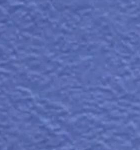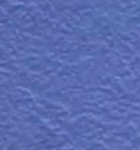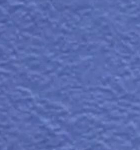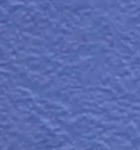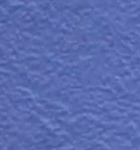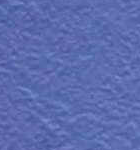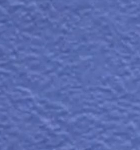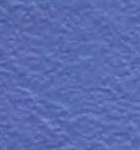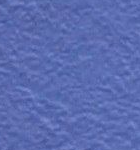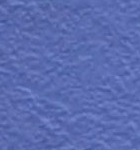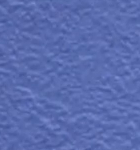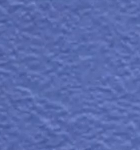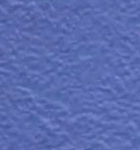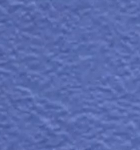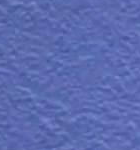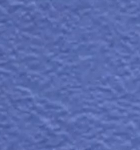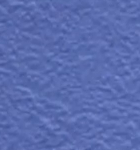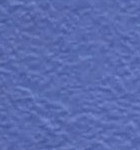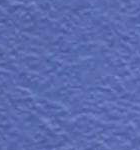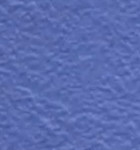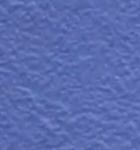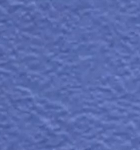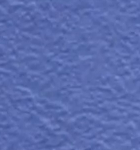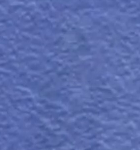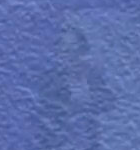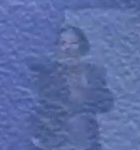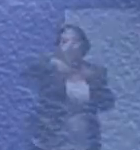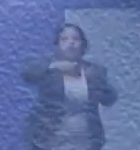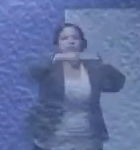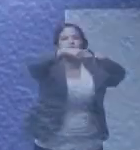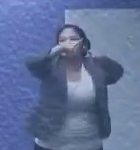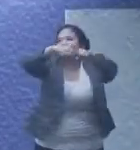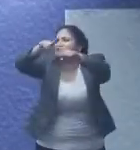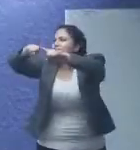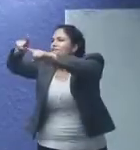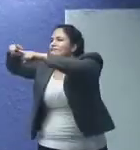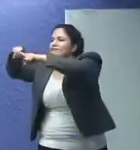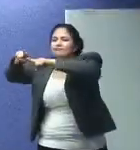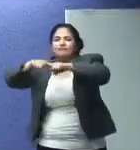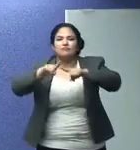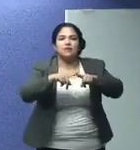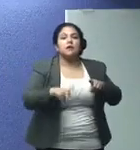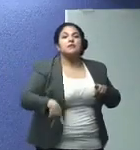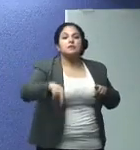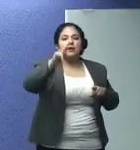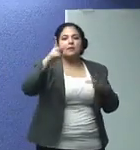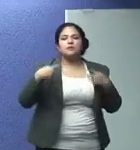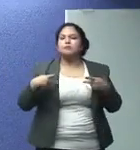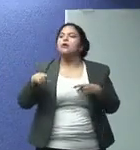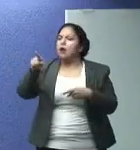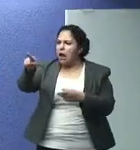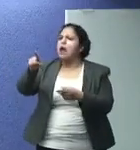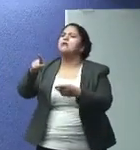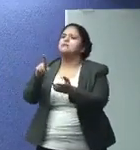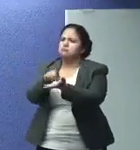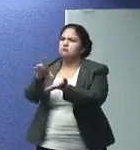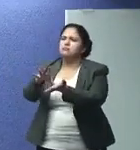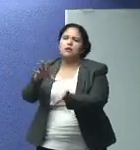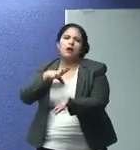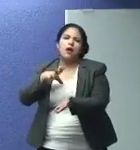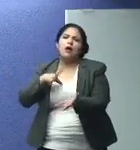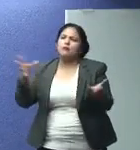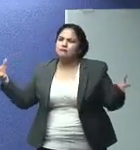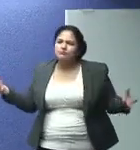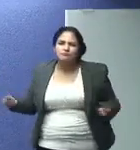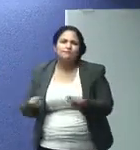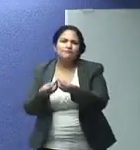o dentro de esta gran comunidad en donde está presente una gran diversidad, no solo funcional, sino también las otras que les he señalado. Y aquí